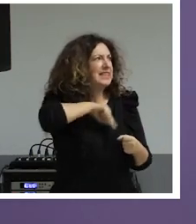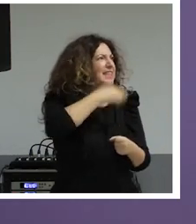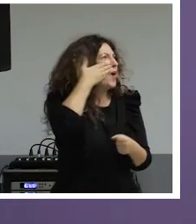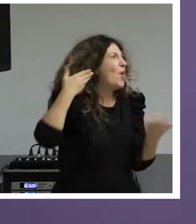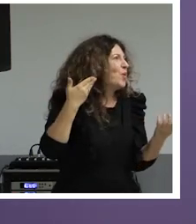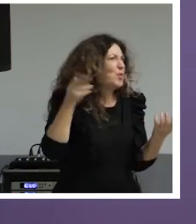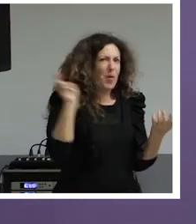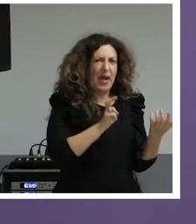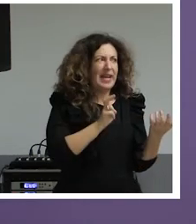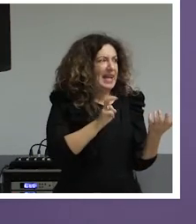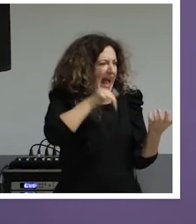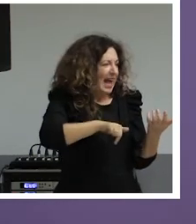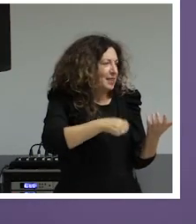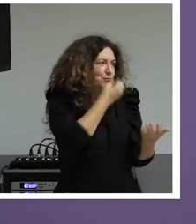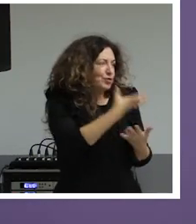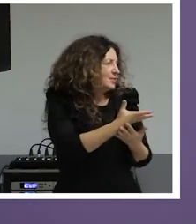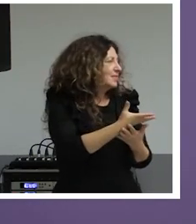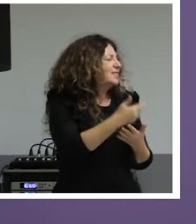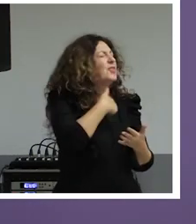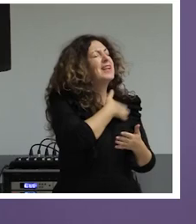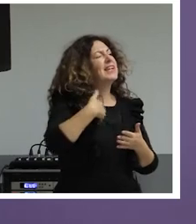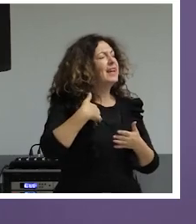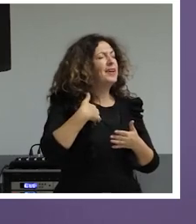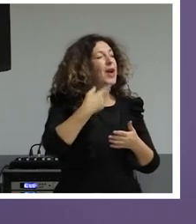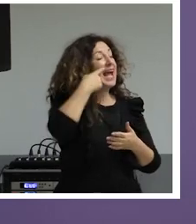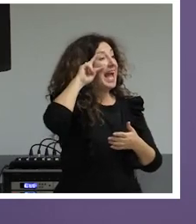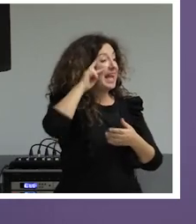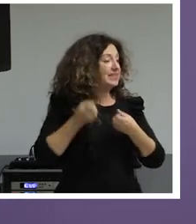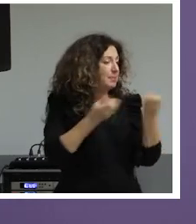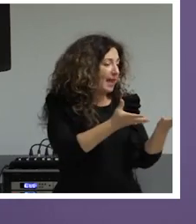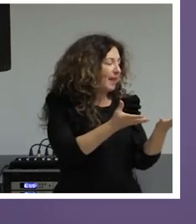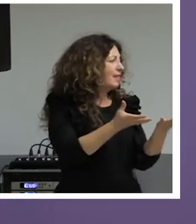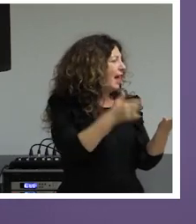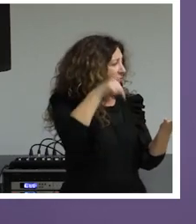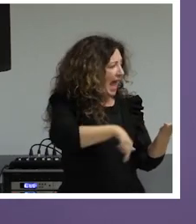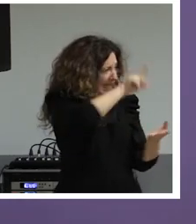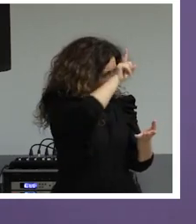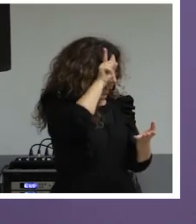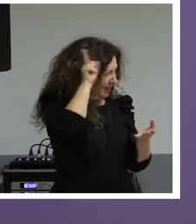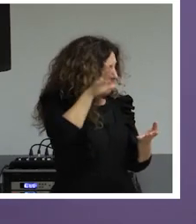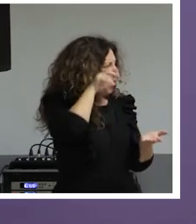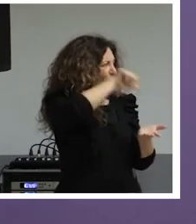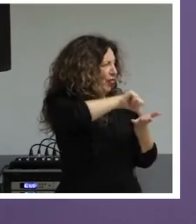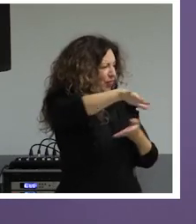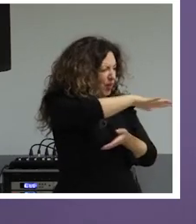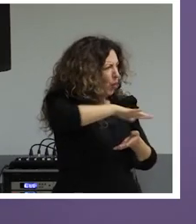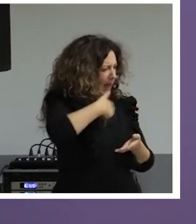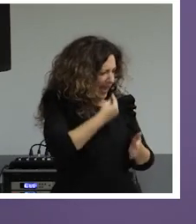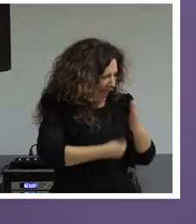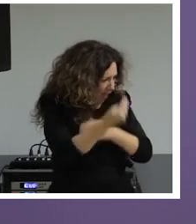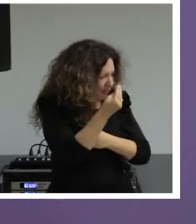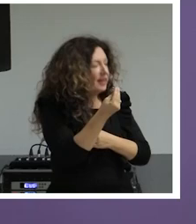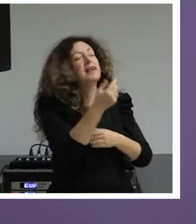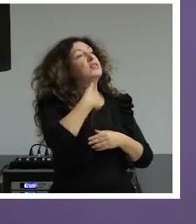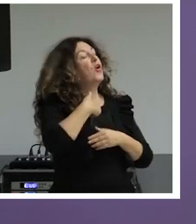un placer estar en esta mesa la verdad es que yo aprendo mucho cuando cuando oigo a gente tan tan importante y me siento muy orgulloso